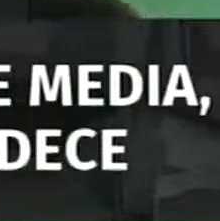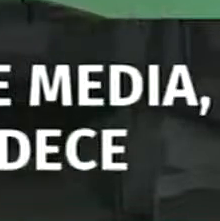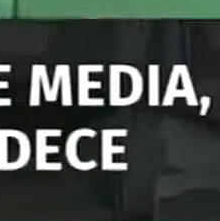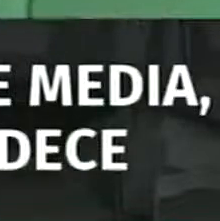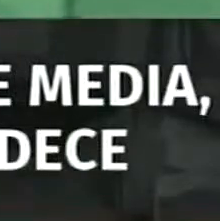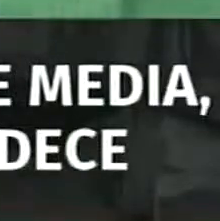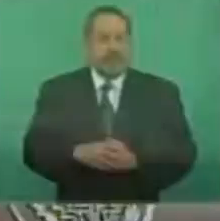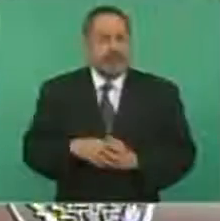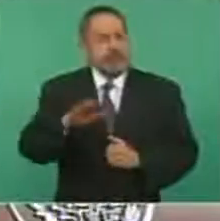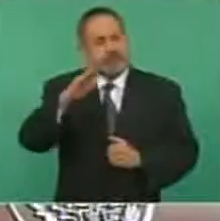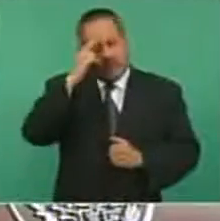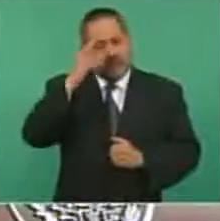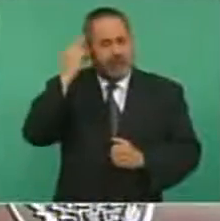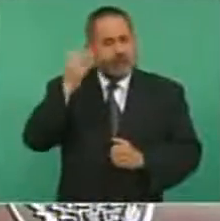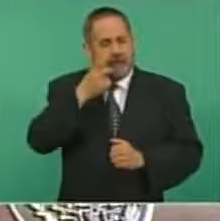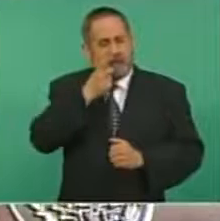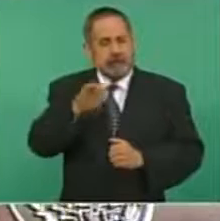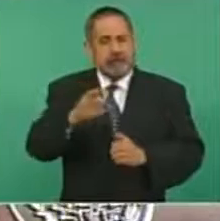COVID.